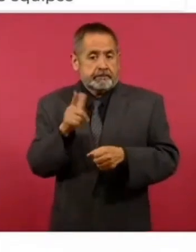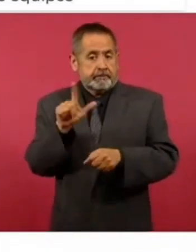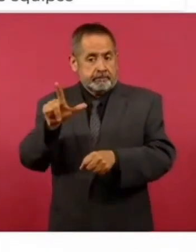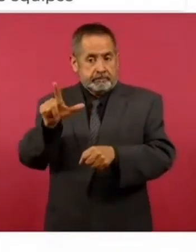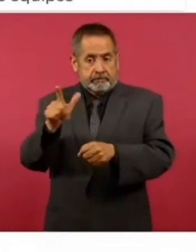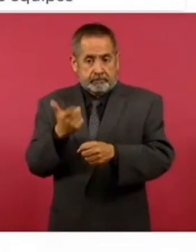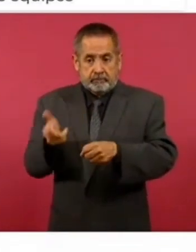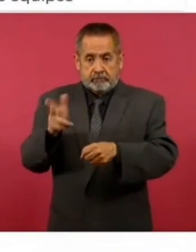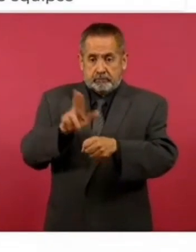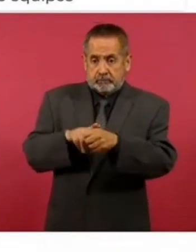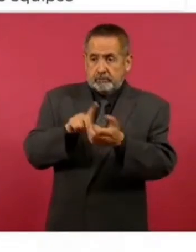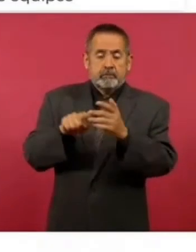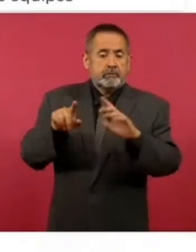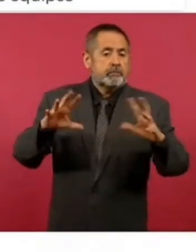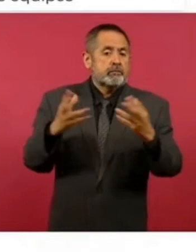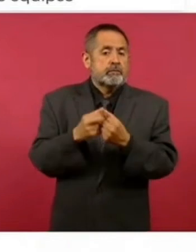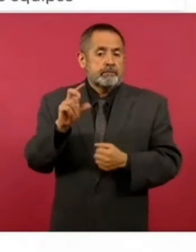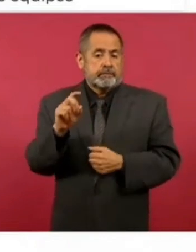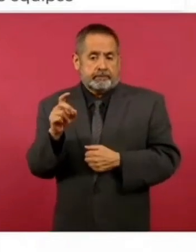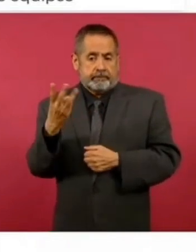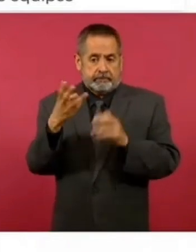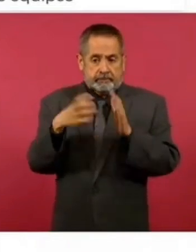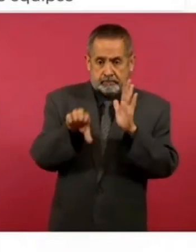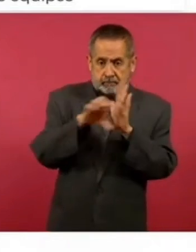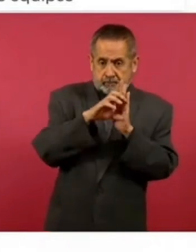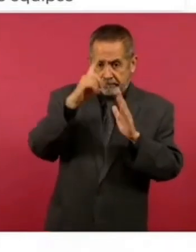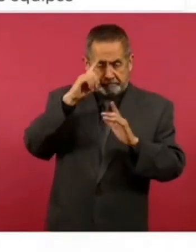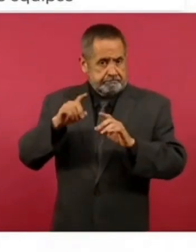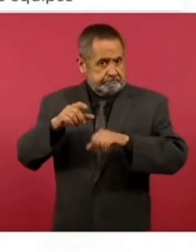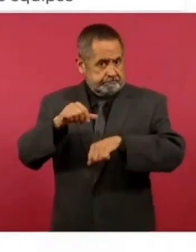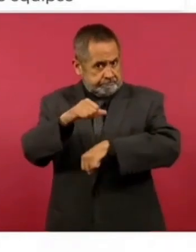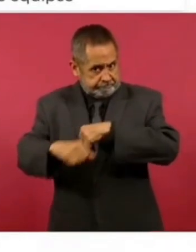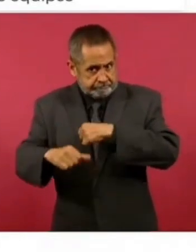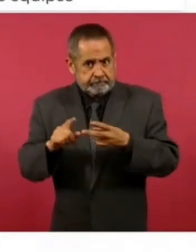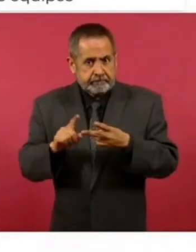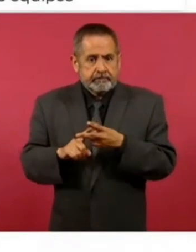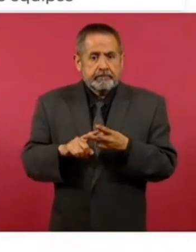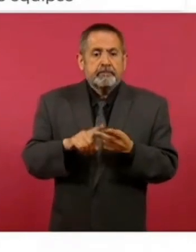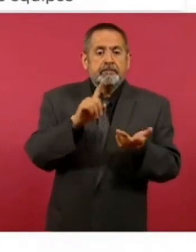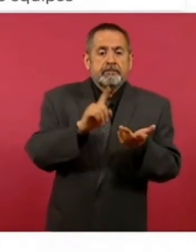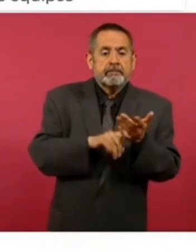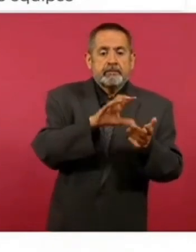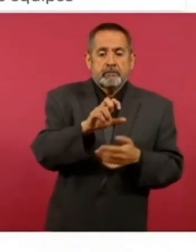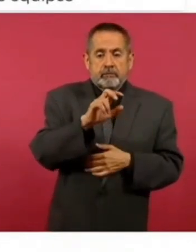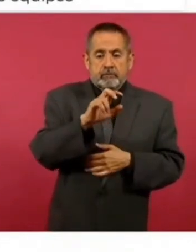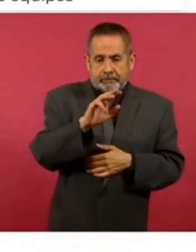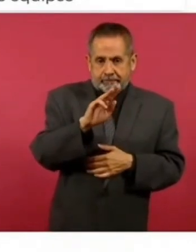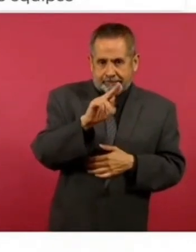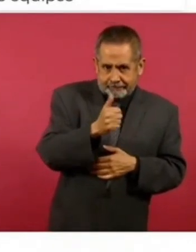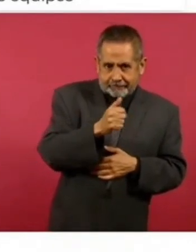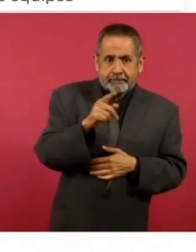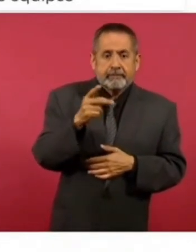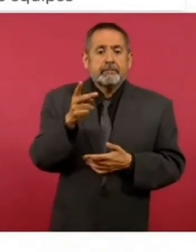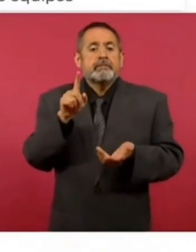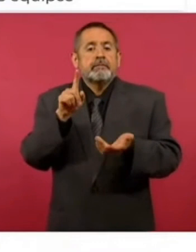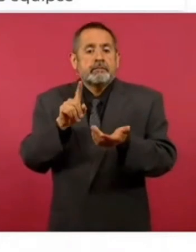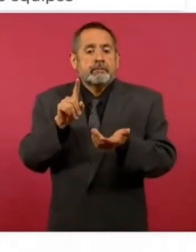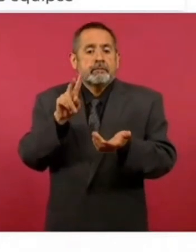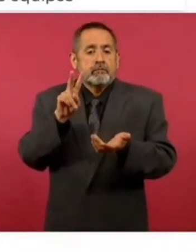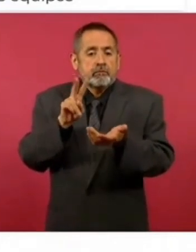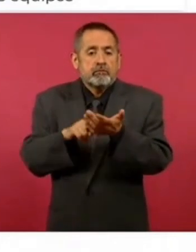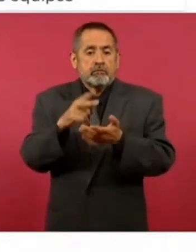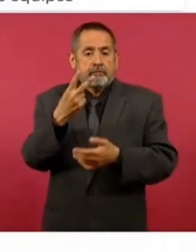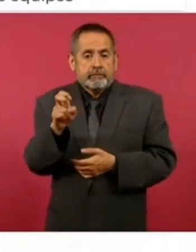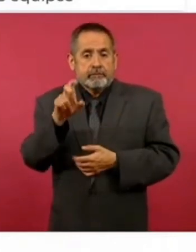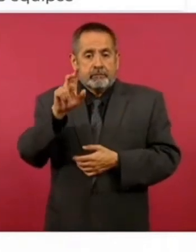con 33 quirófanos. El número de cirugías pasó de 1,786 a 2,164 cirugías en el